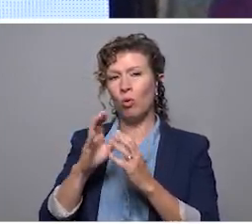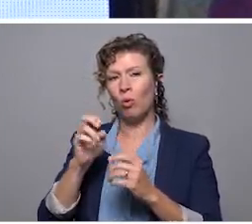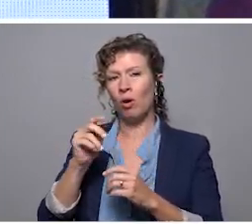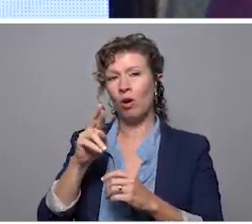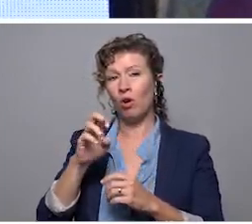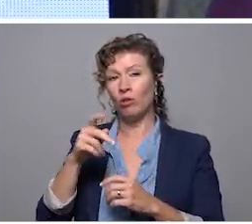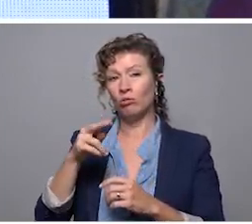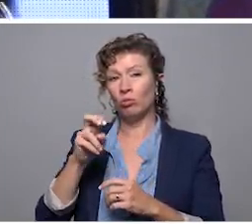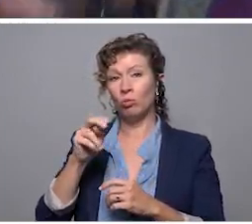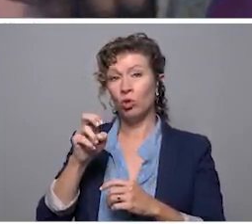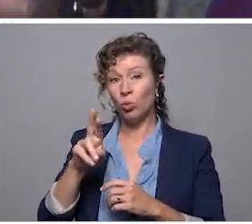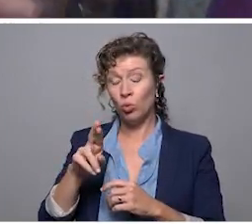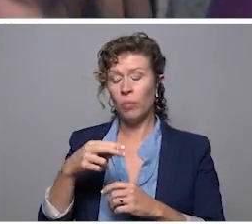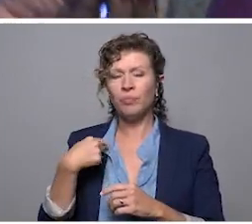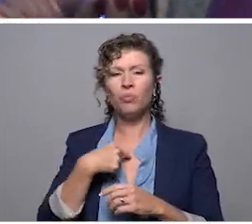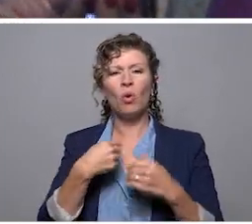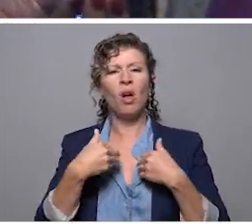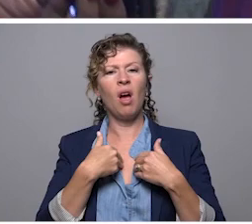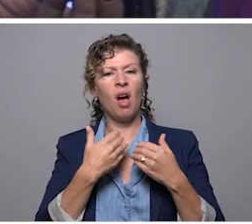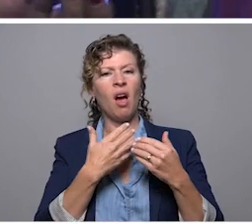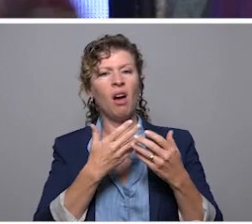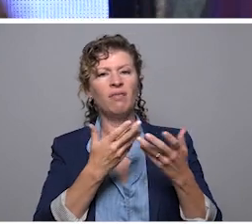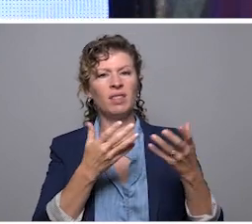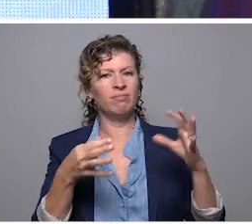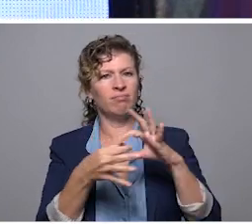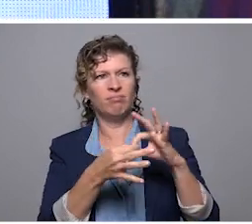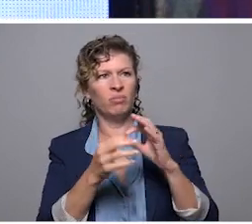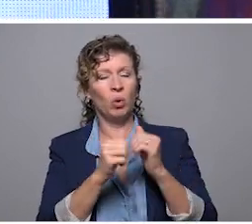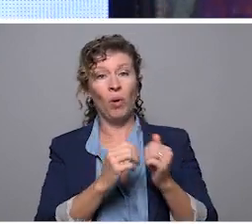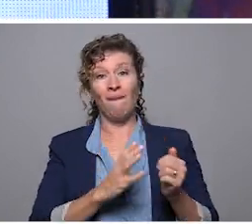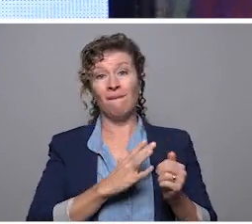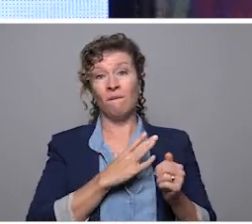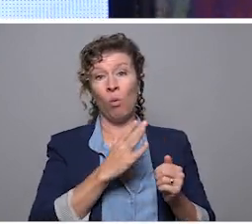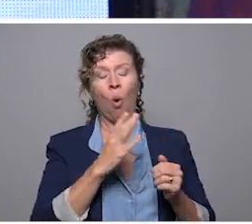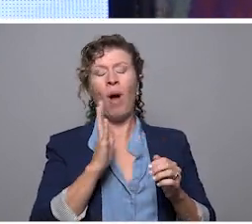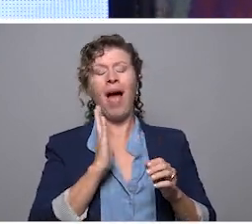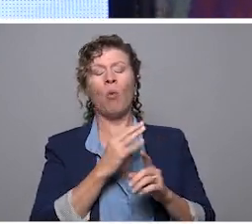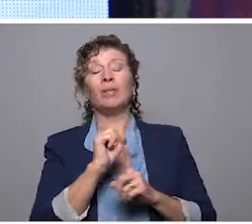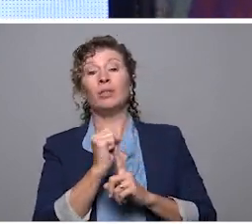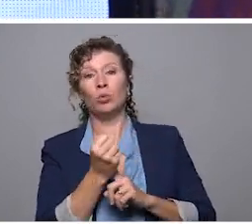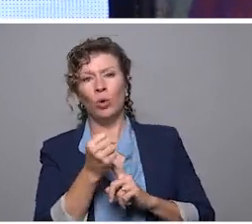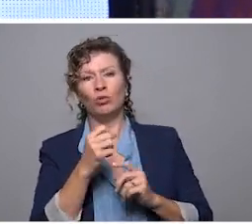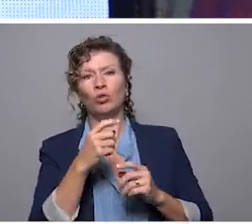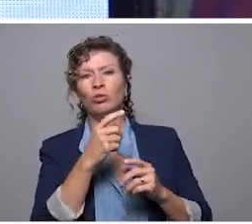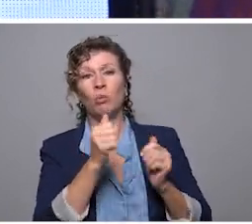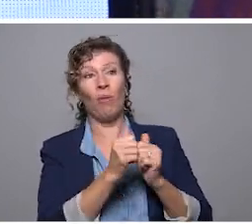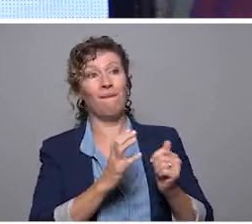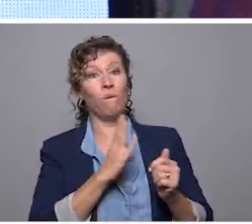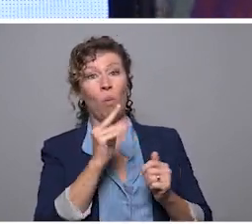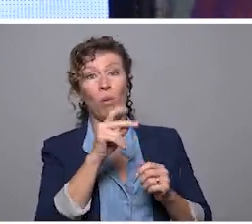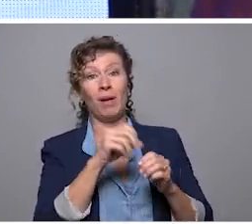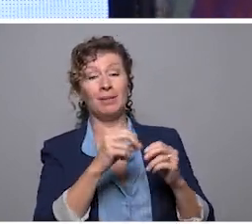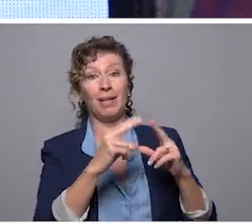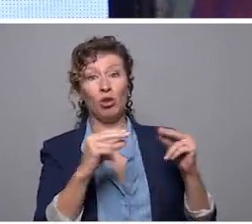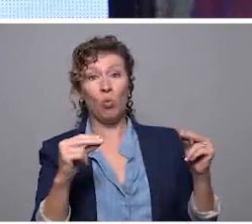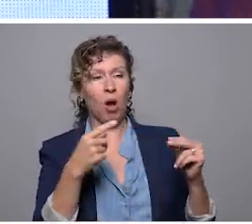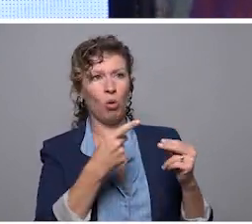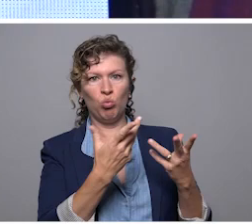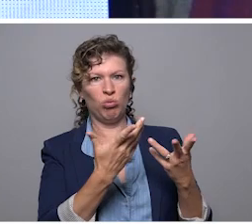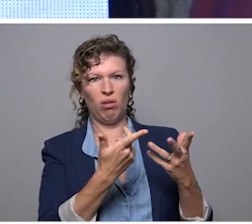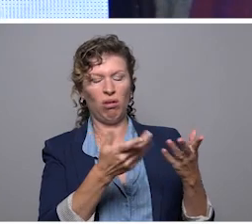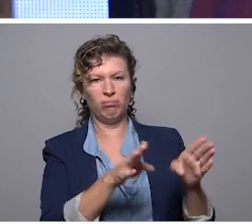banca formal desapareció en Nicaragua ya Y además de eso el banco del Estado